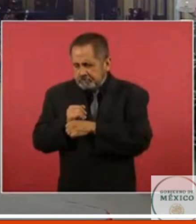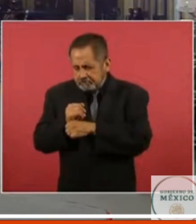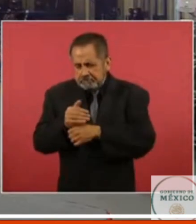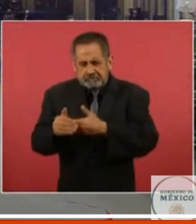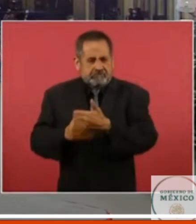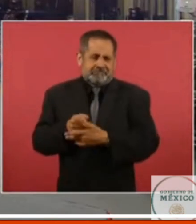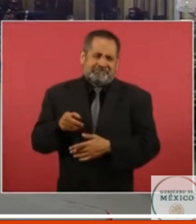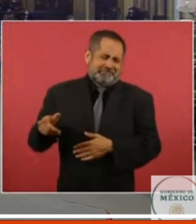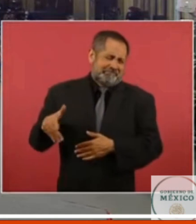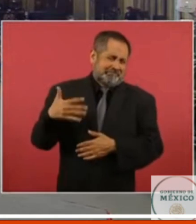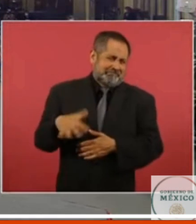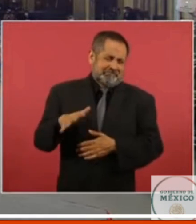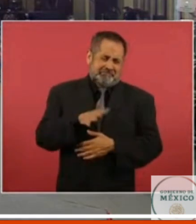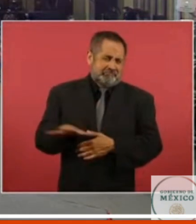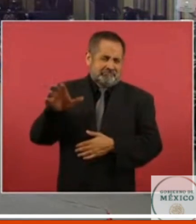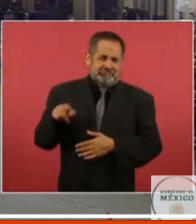de la